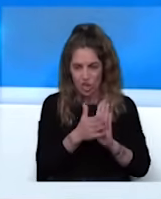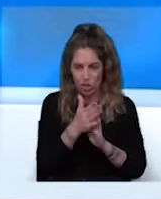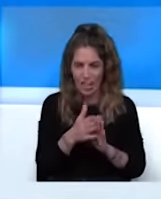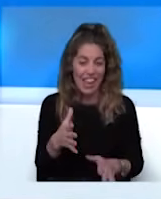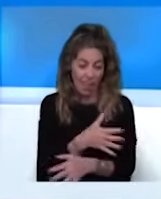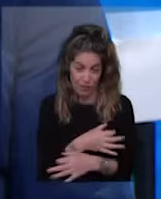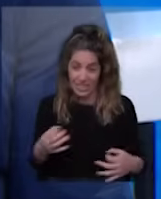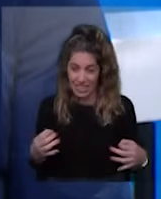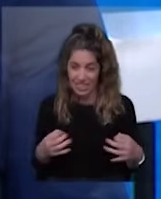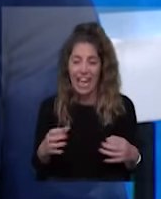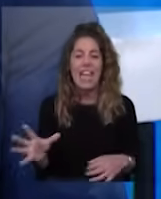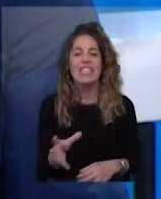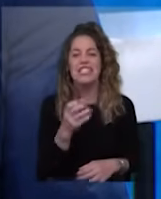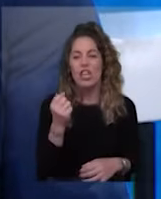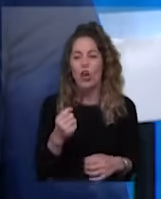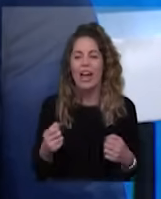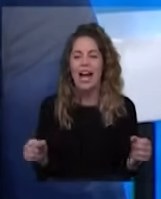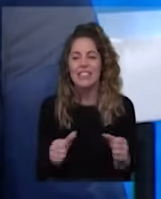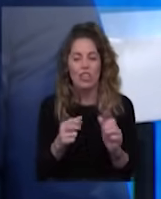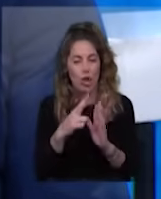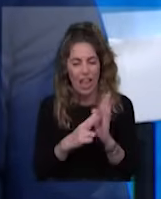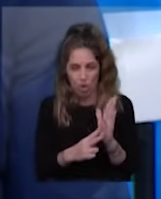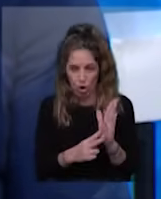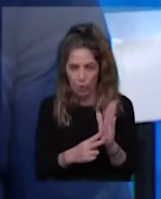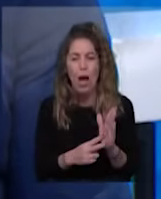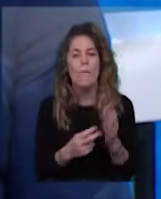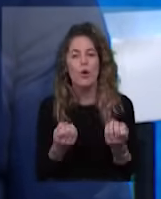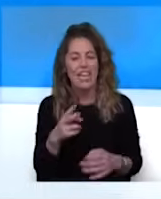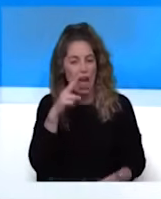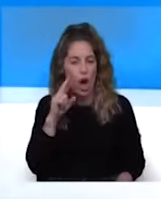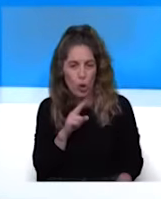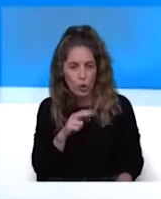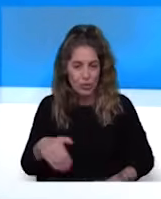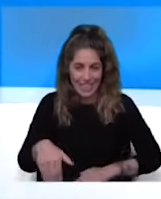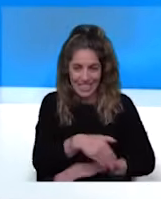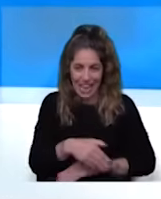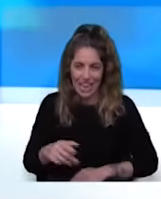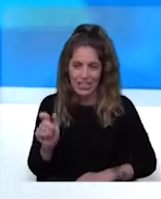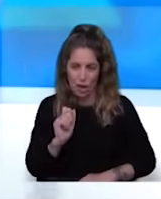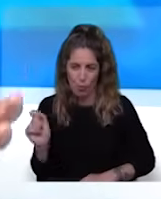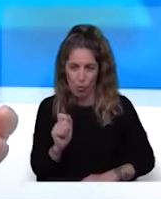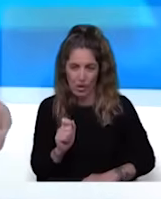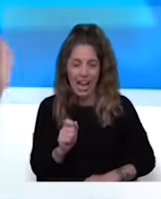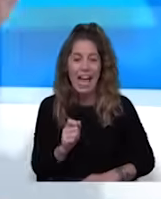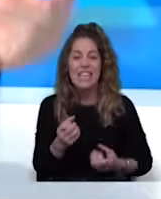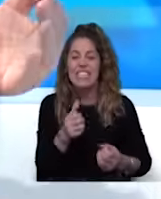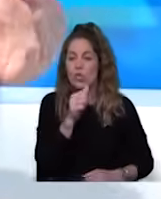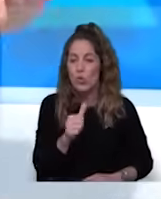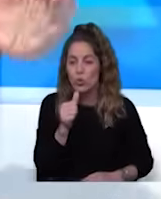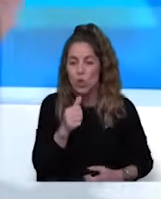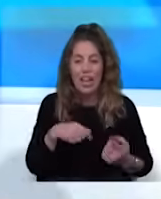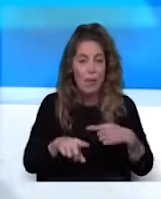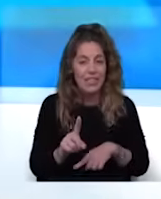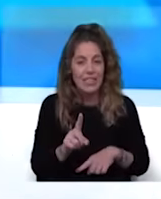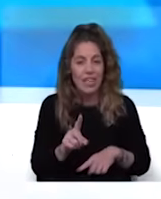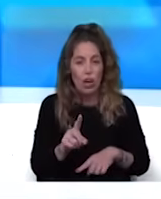eficientes se logra aplicando la las normas porque las conductas en la vía pública Se resuelven en la medida